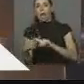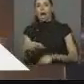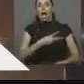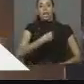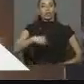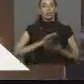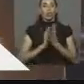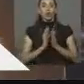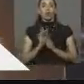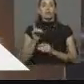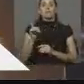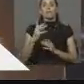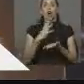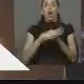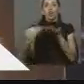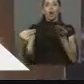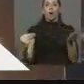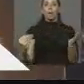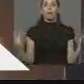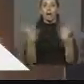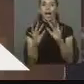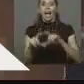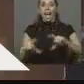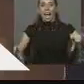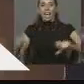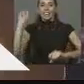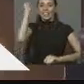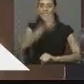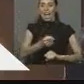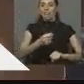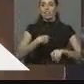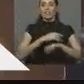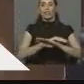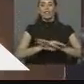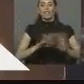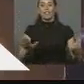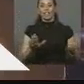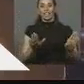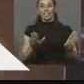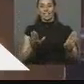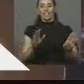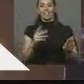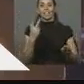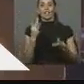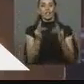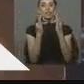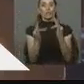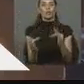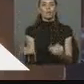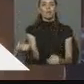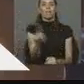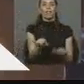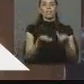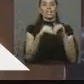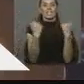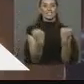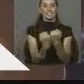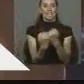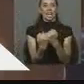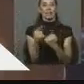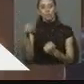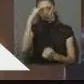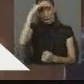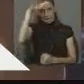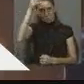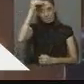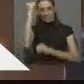meternos todos. Terminamos a tablonazos. Bueno, yo ahí decidí retirarme de las pistas, no volví a ir nunca más al estadio después de esa